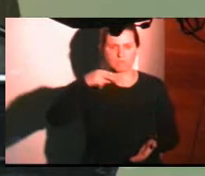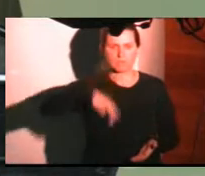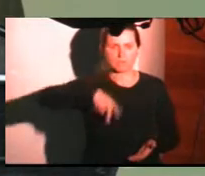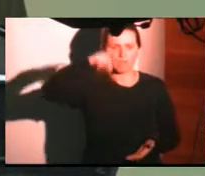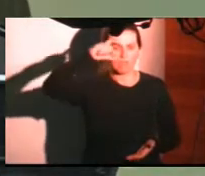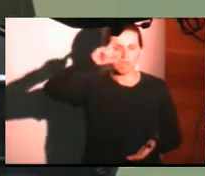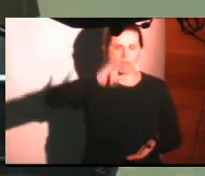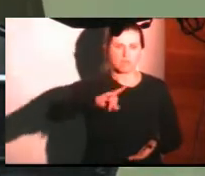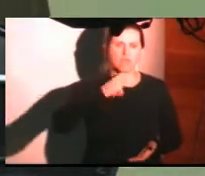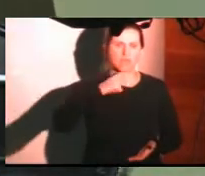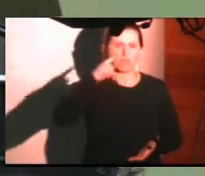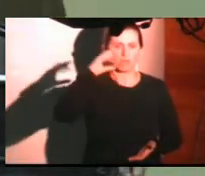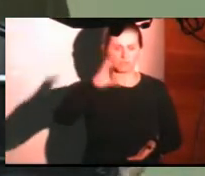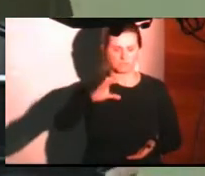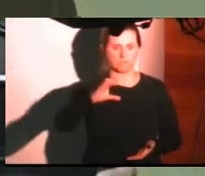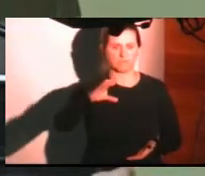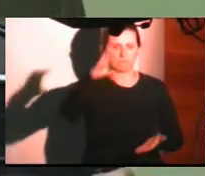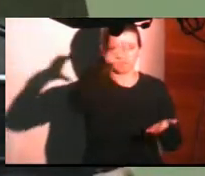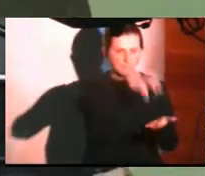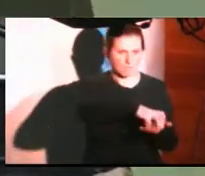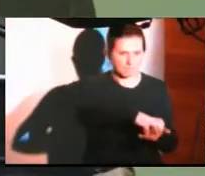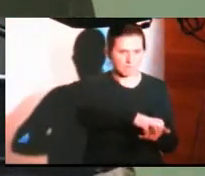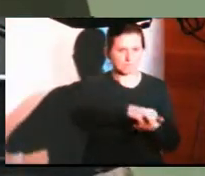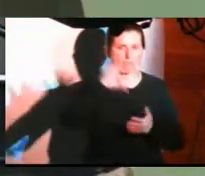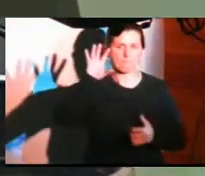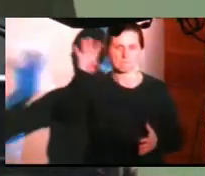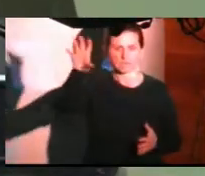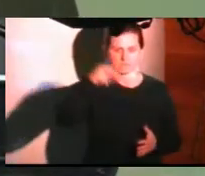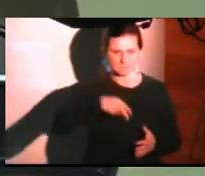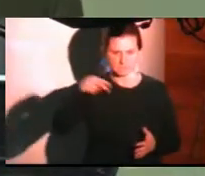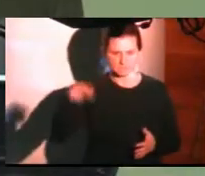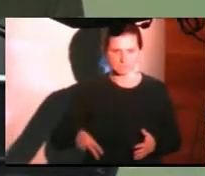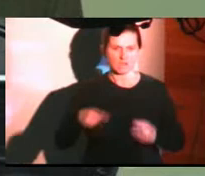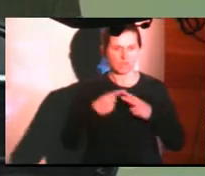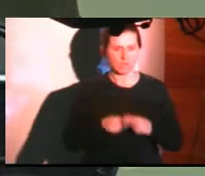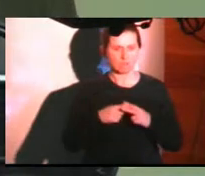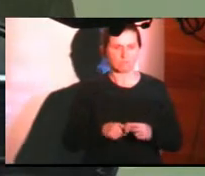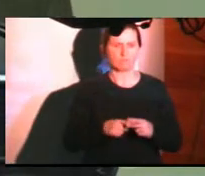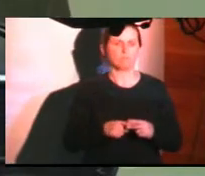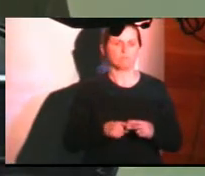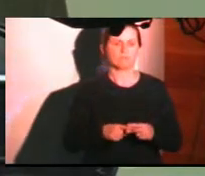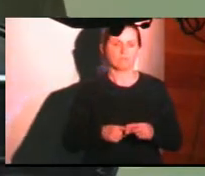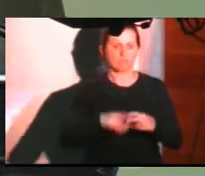empresa provincial de tecnologías de la información, para colaborar con ARSAT